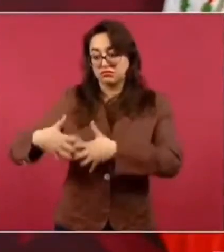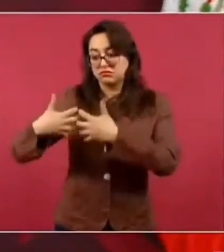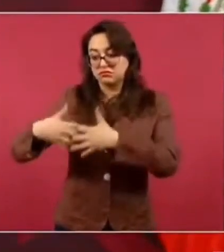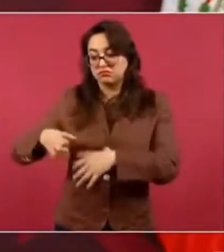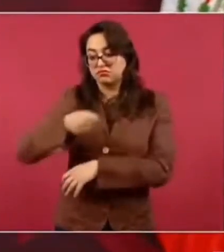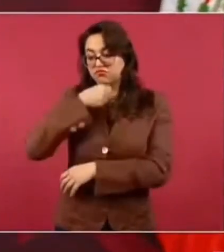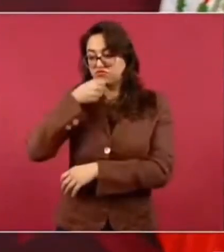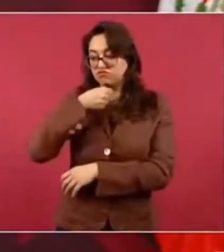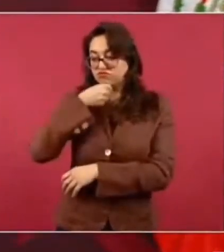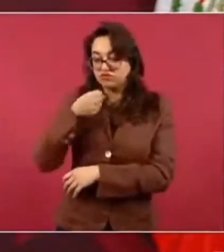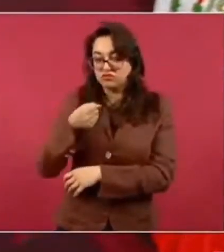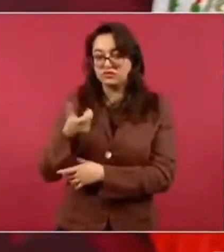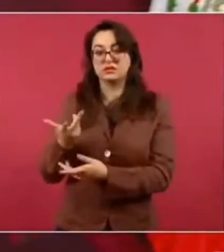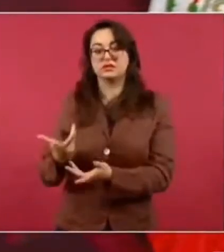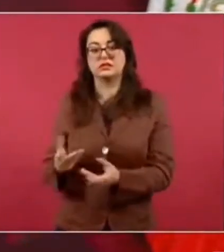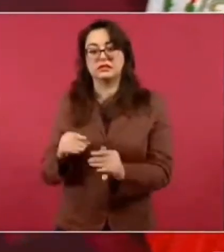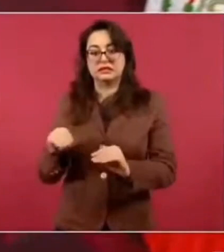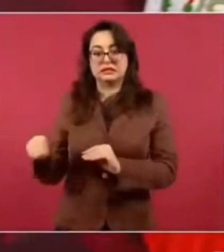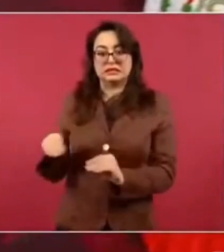y